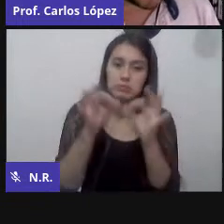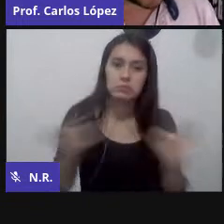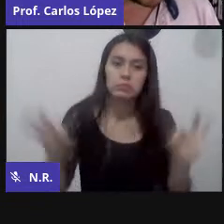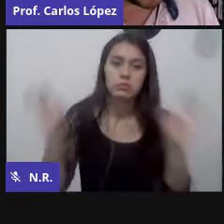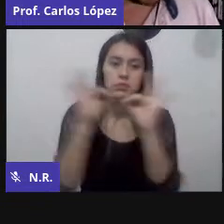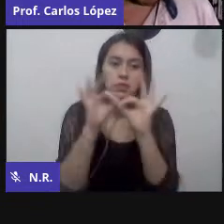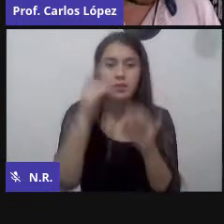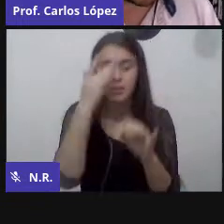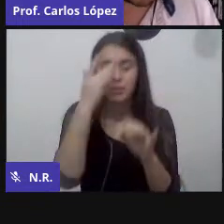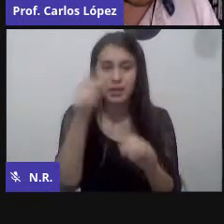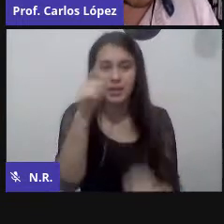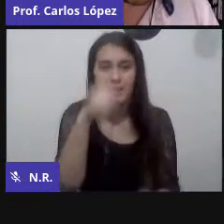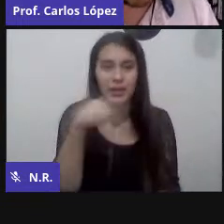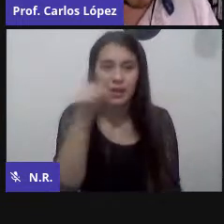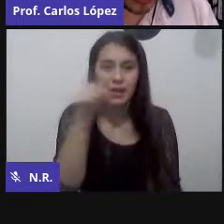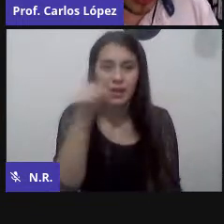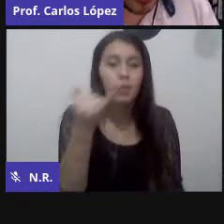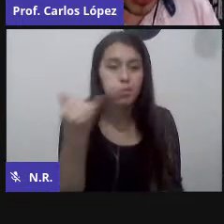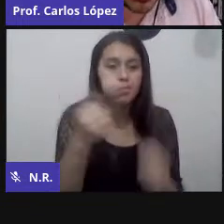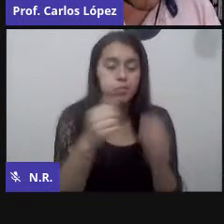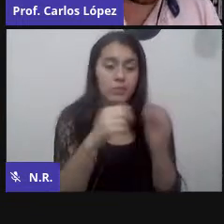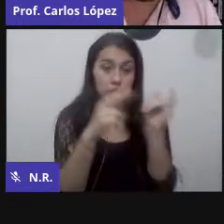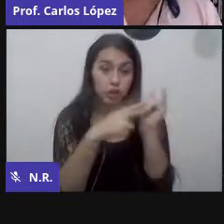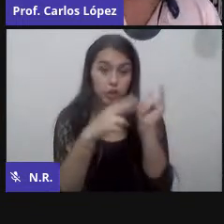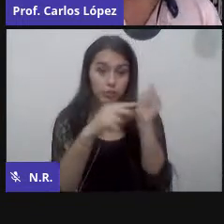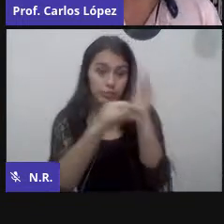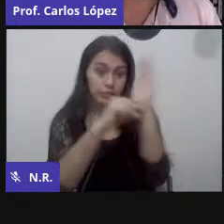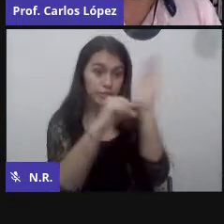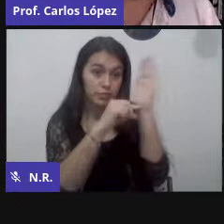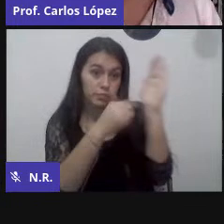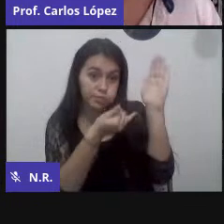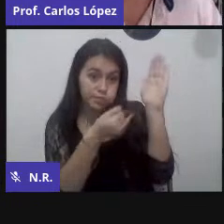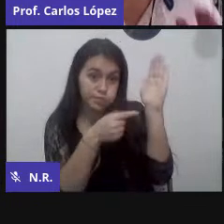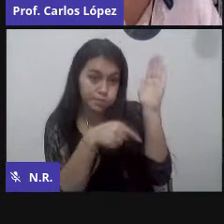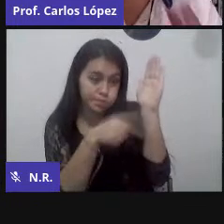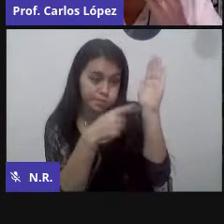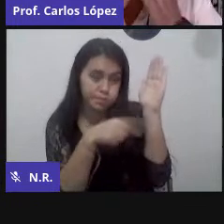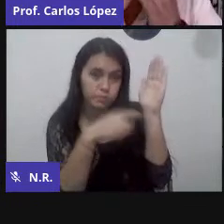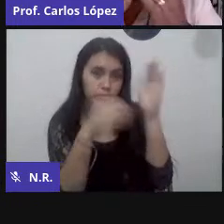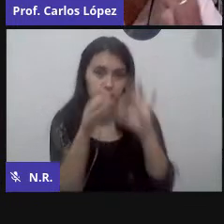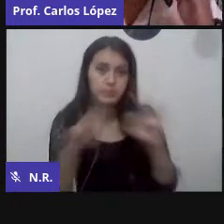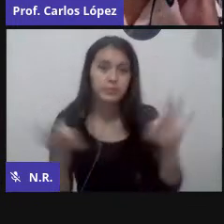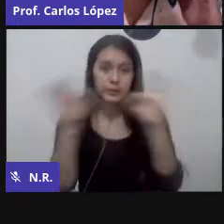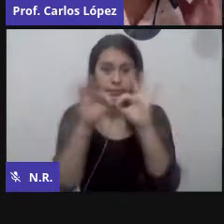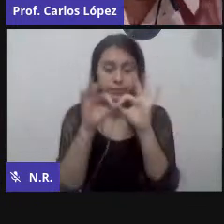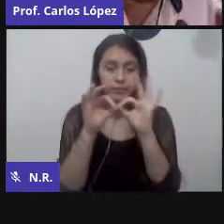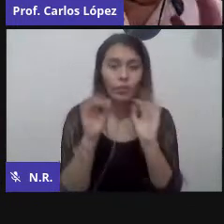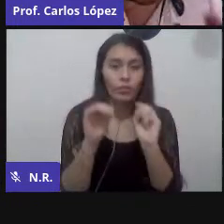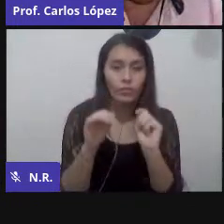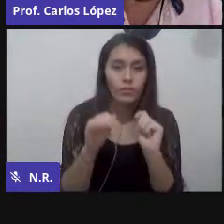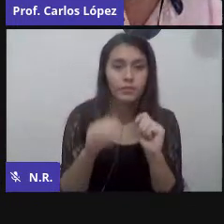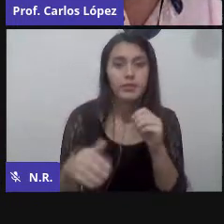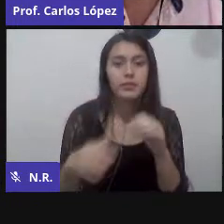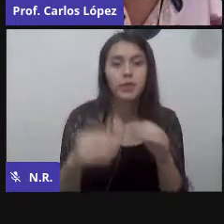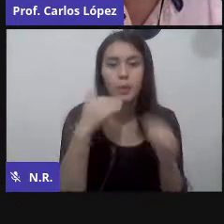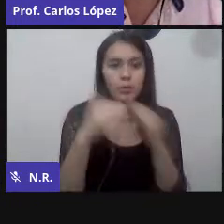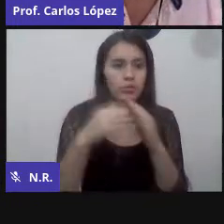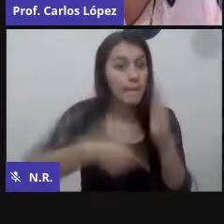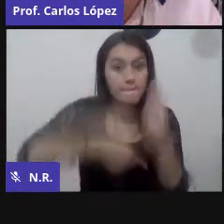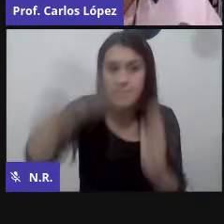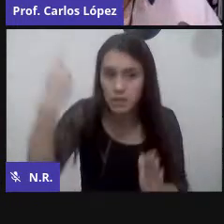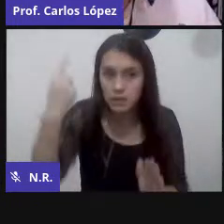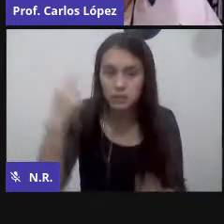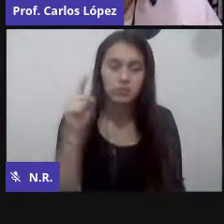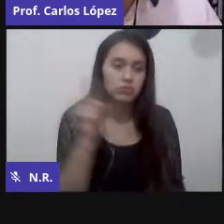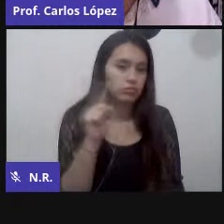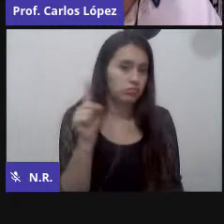a quedar creado en el canal de YouTube. Es muy importante que sepan que usted no puede empezar a transmitir de una vez desde